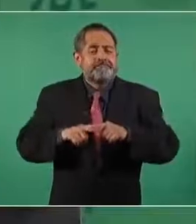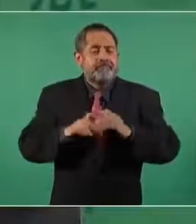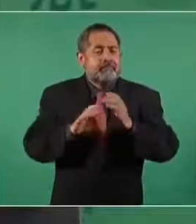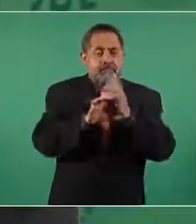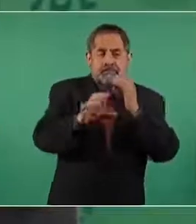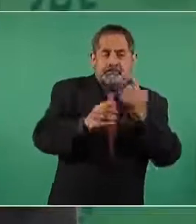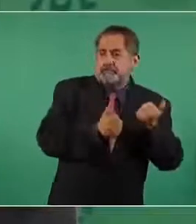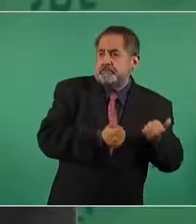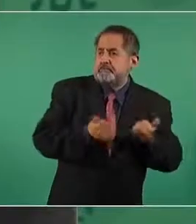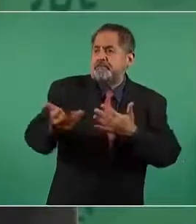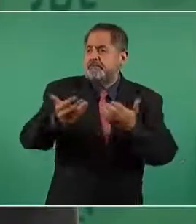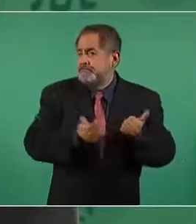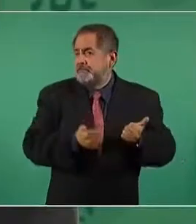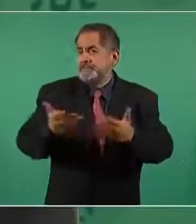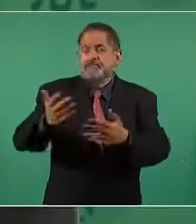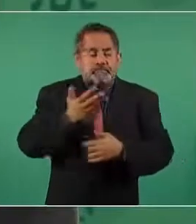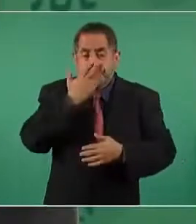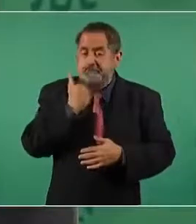transporte